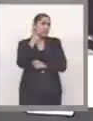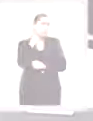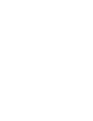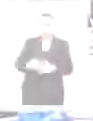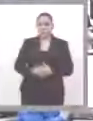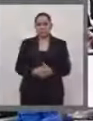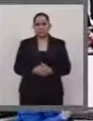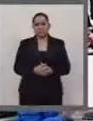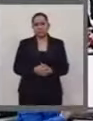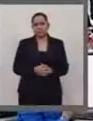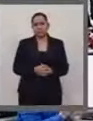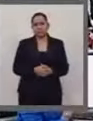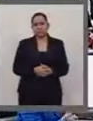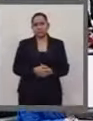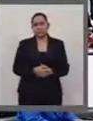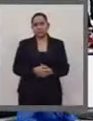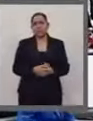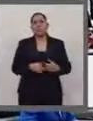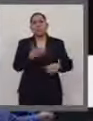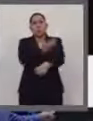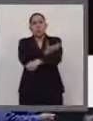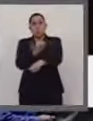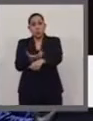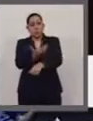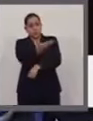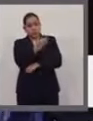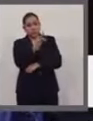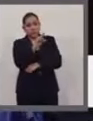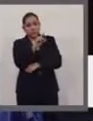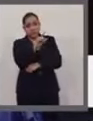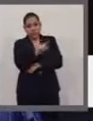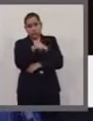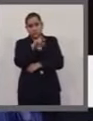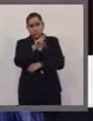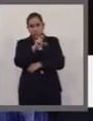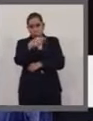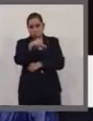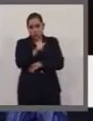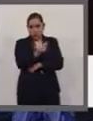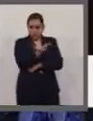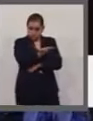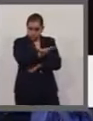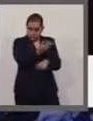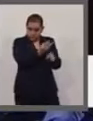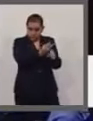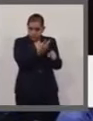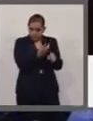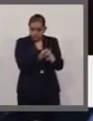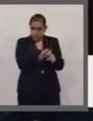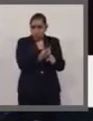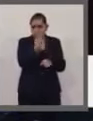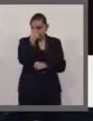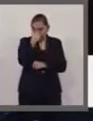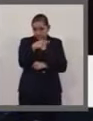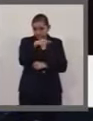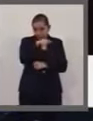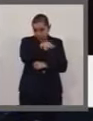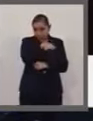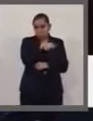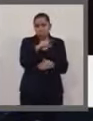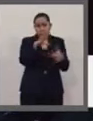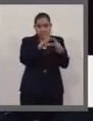expresó. Compañero diputado Fernández Noroña, se invita cordialmente a retirar